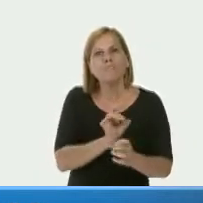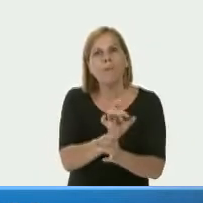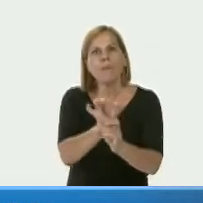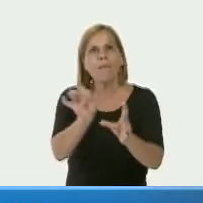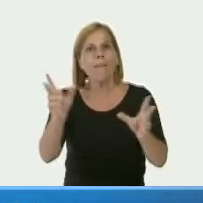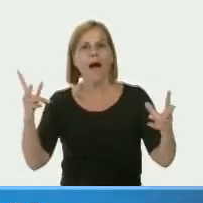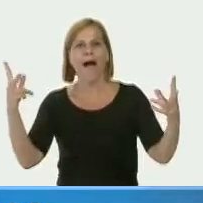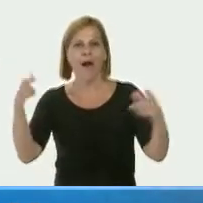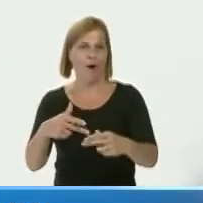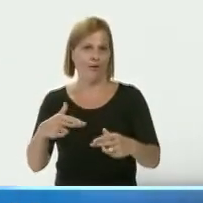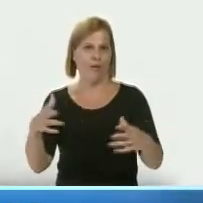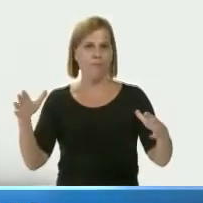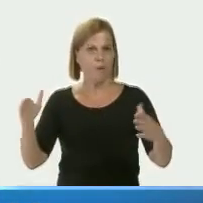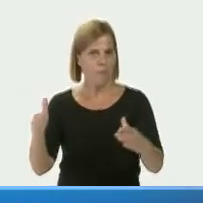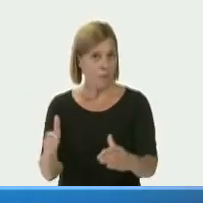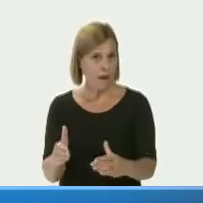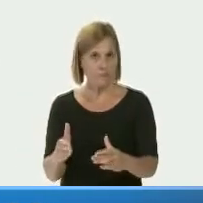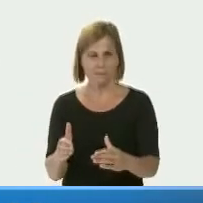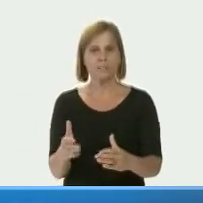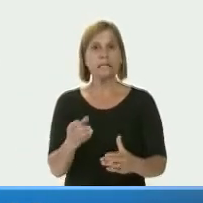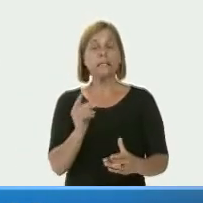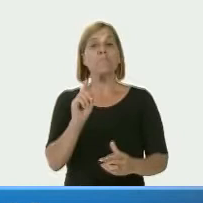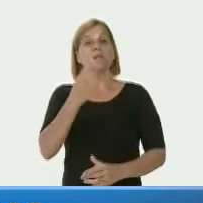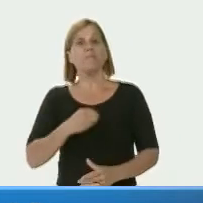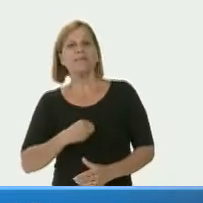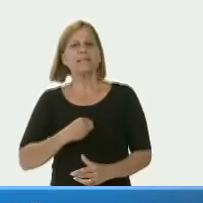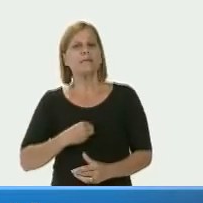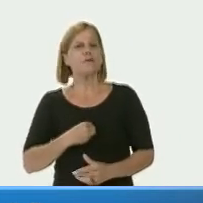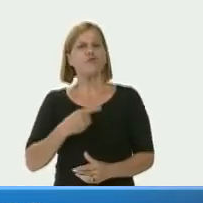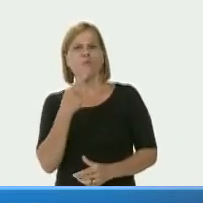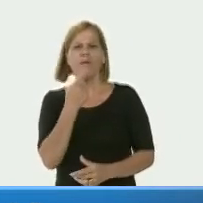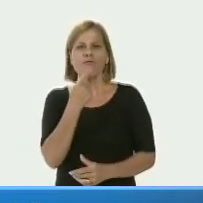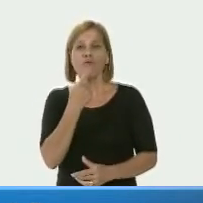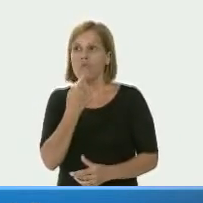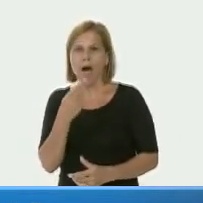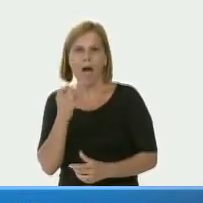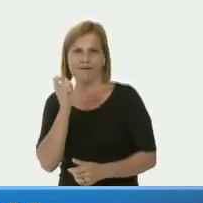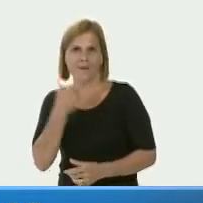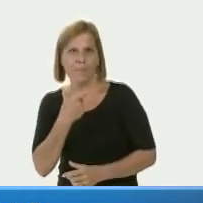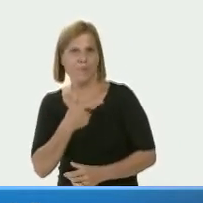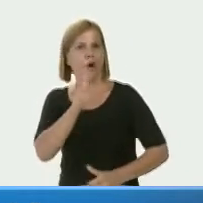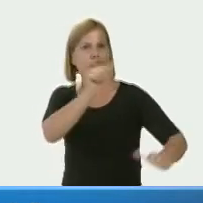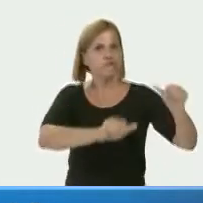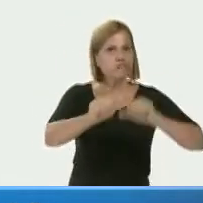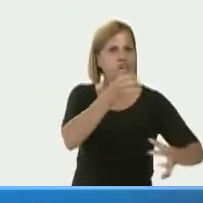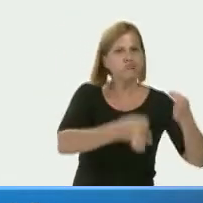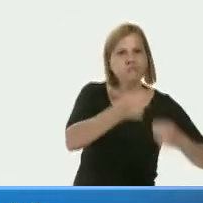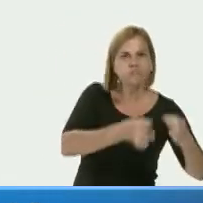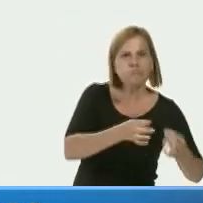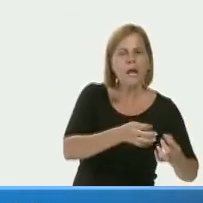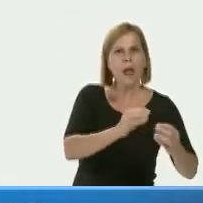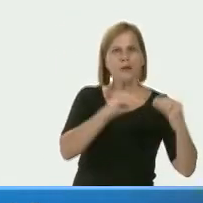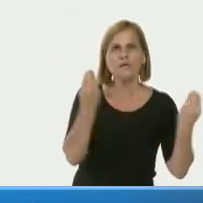anda deambulando. Es decir, que con los primeros síntomas poder tomar la muestra, tener rápidamente los resultados y las